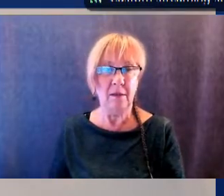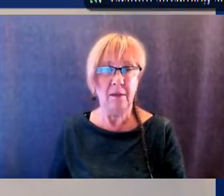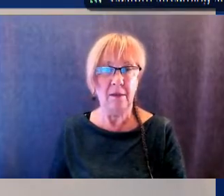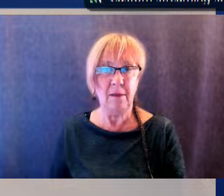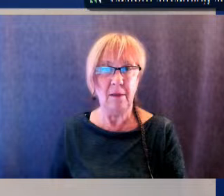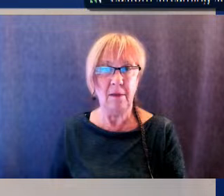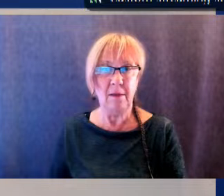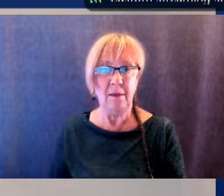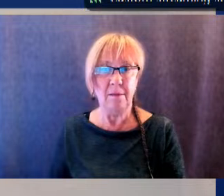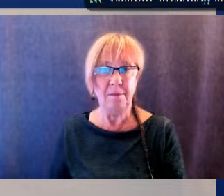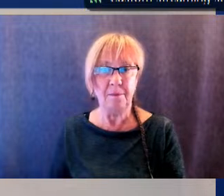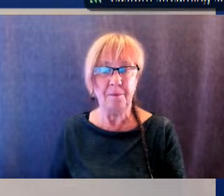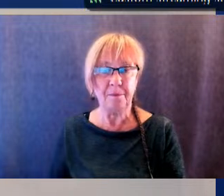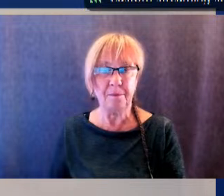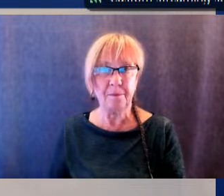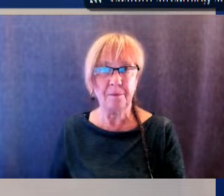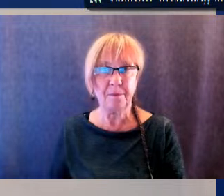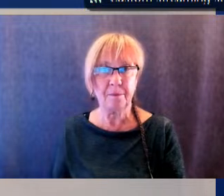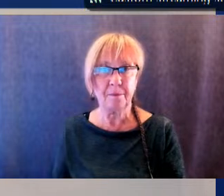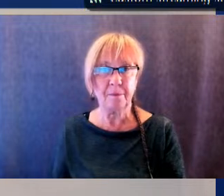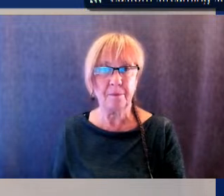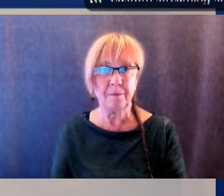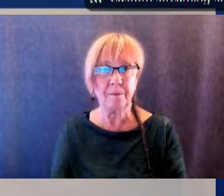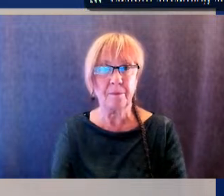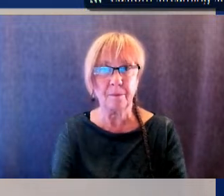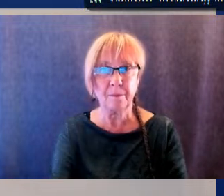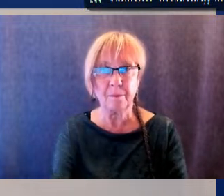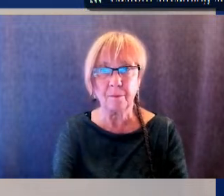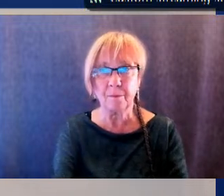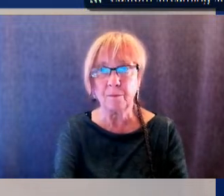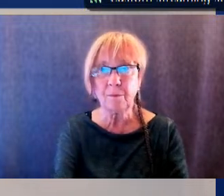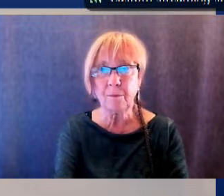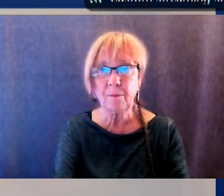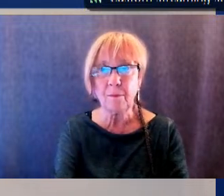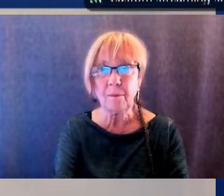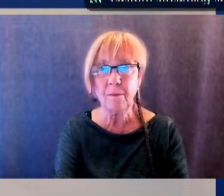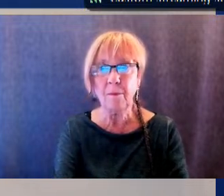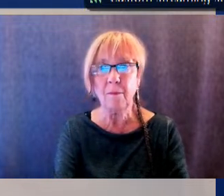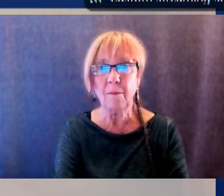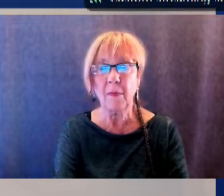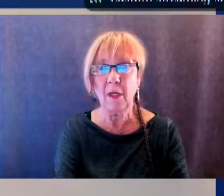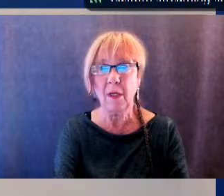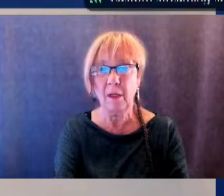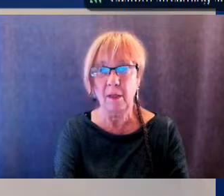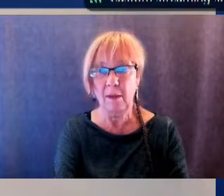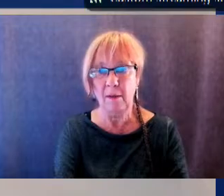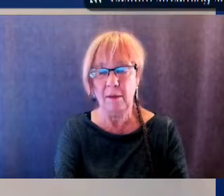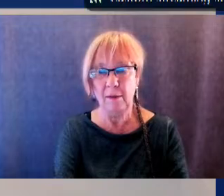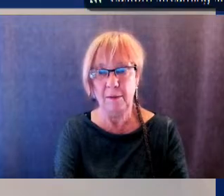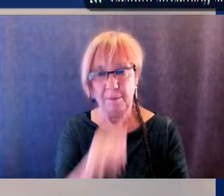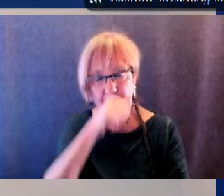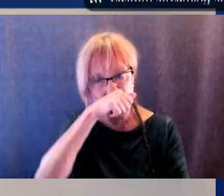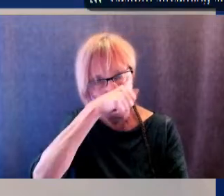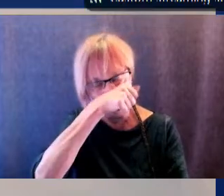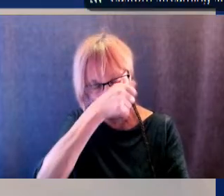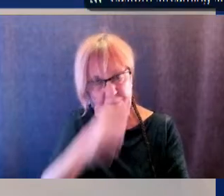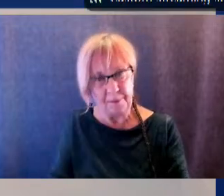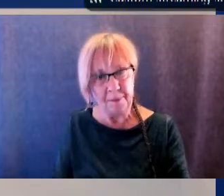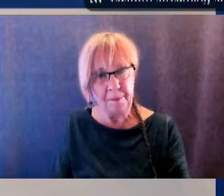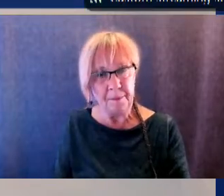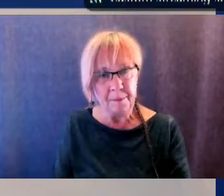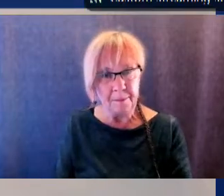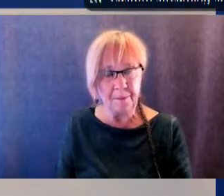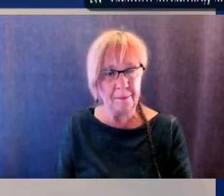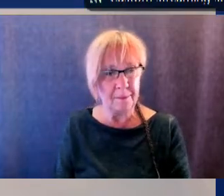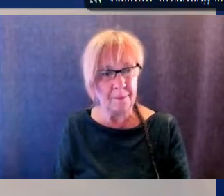diferentes. Necesita tocar su pantalla y va a buscar el menú de los tres puntitos, ya sea en la parte de arriba o abajo de su dispositivo. Seleccione